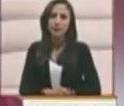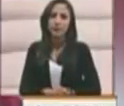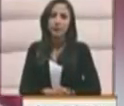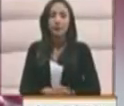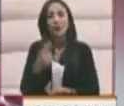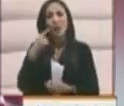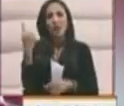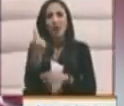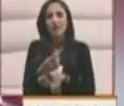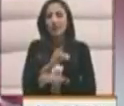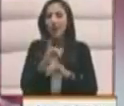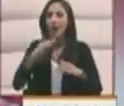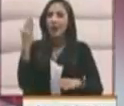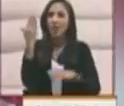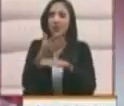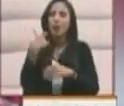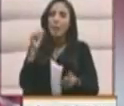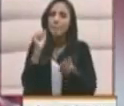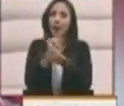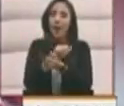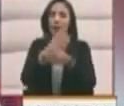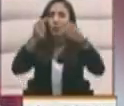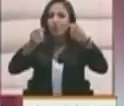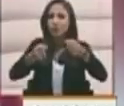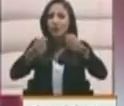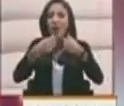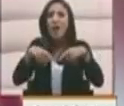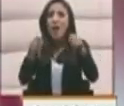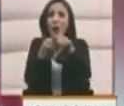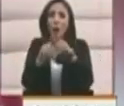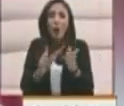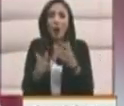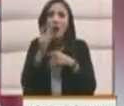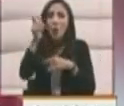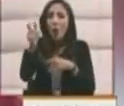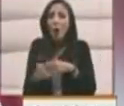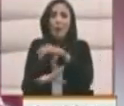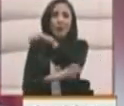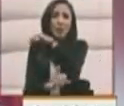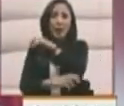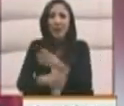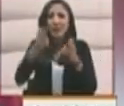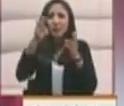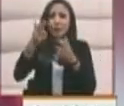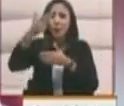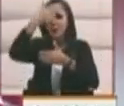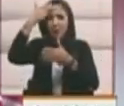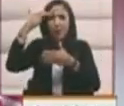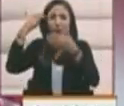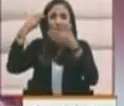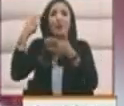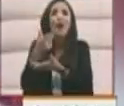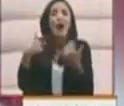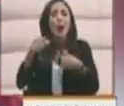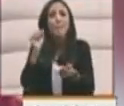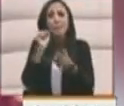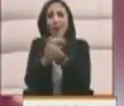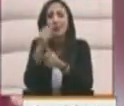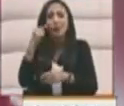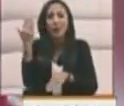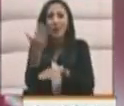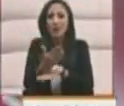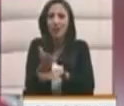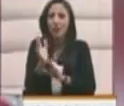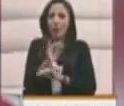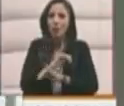Debe ser metido en una cerda como un burro delincuente, un terrorista, y que pague todo el daño que